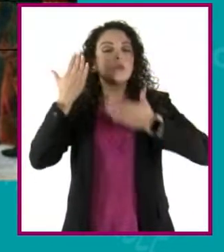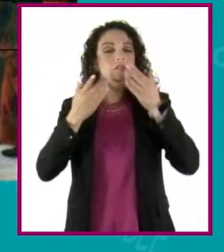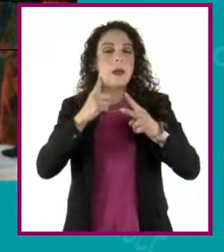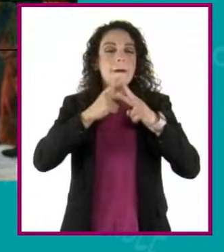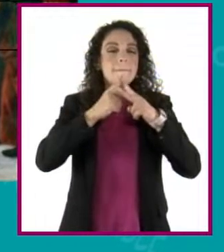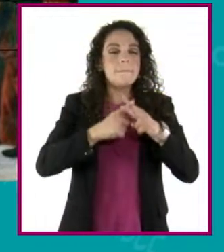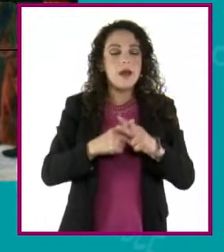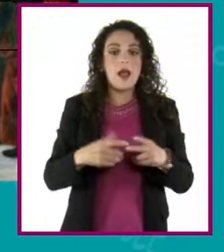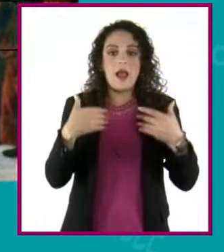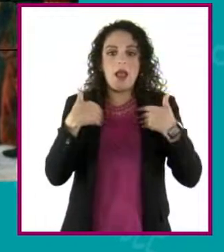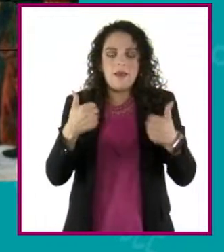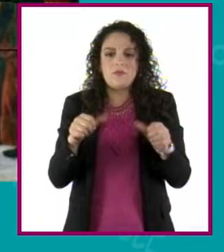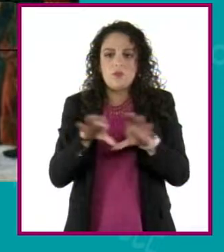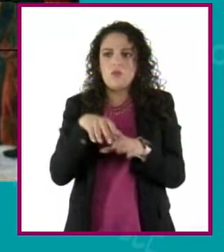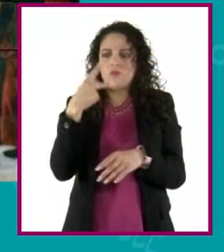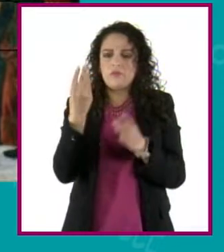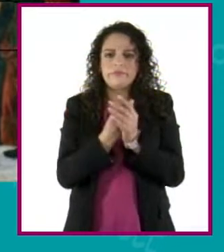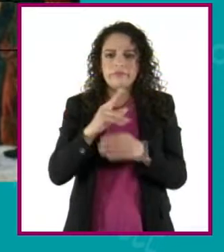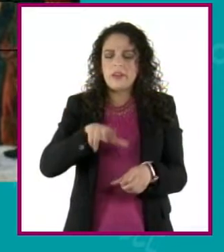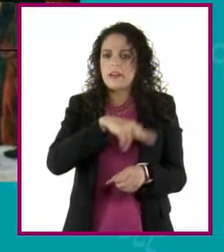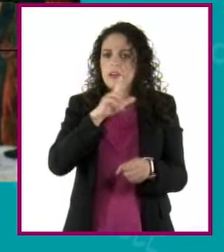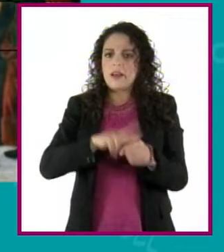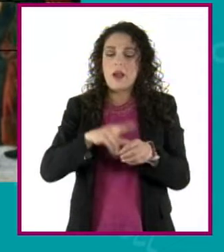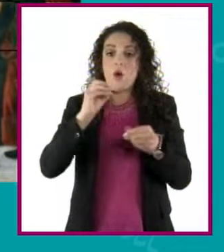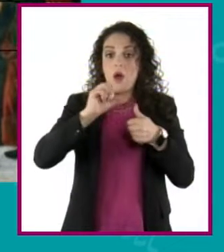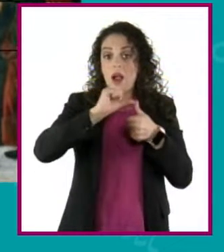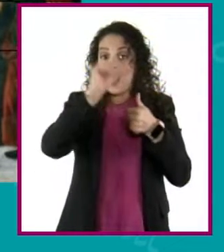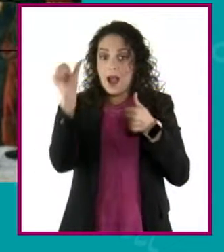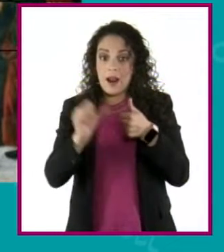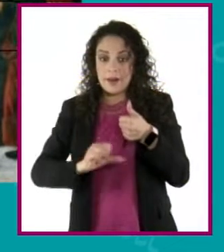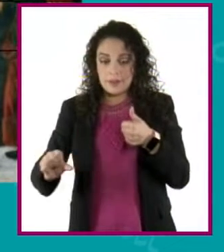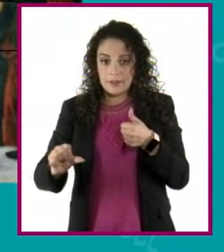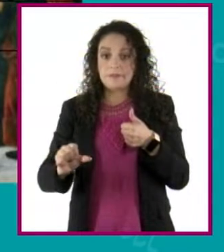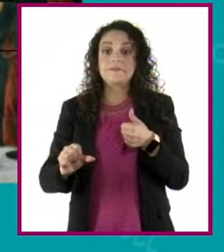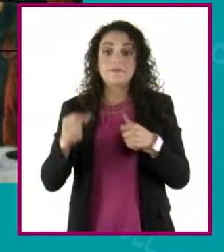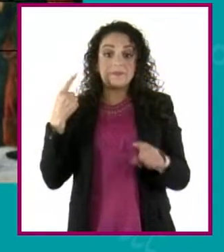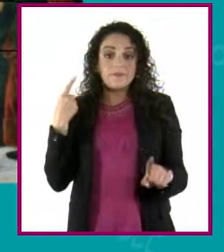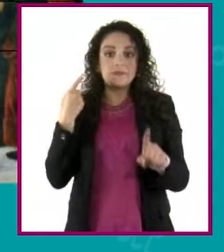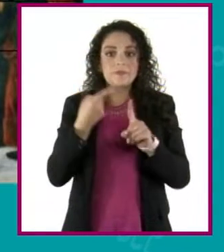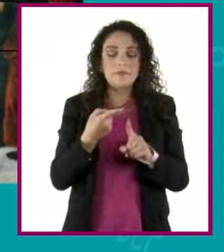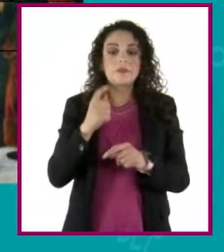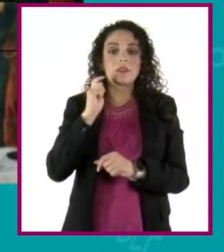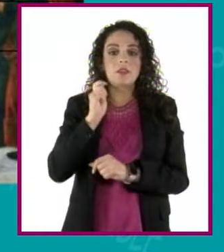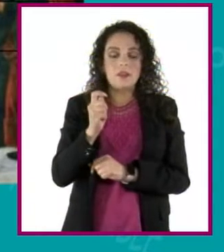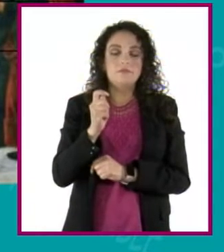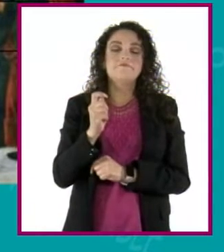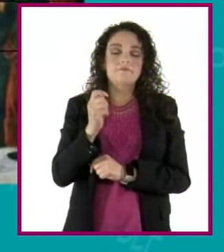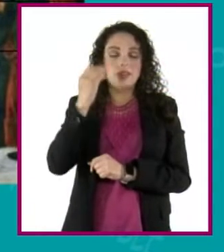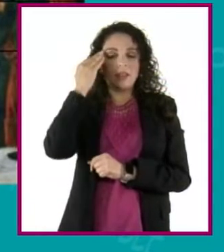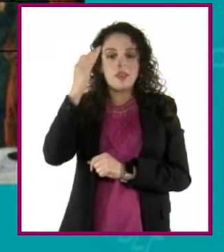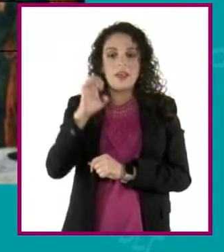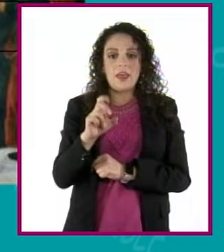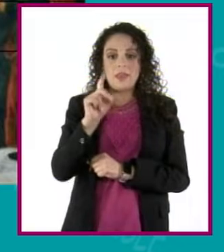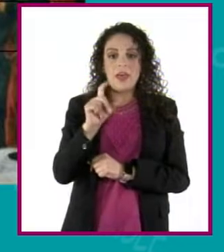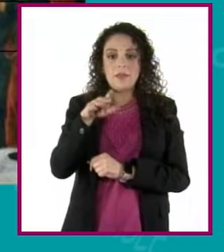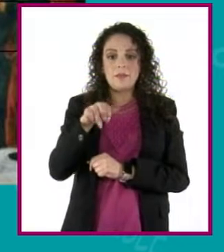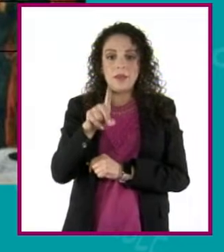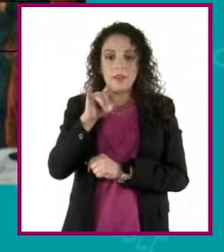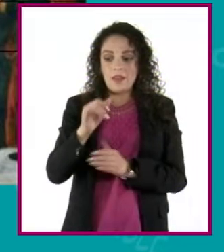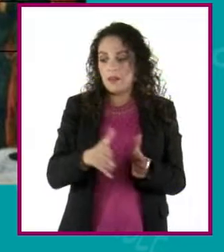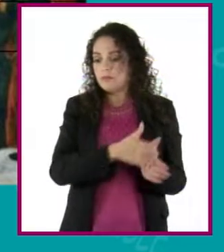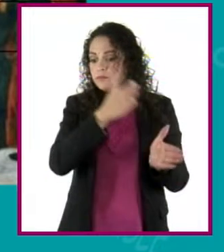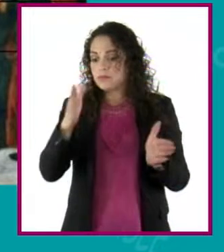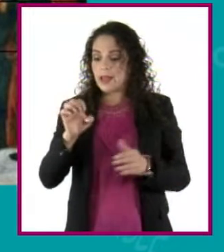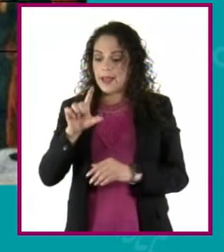la naturaleza y el arte. Dos motivos principales llevaron a los artistas de finales de la Edad Media y del Renacimiento hacia las matemáticas.